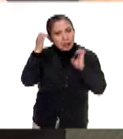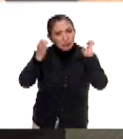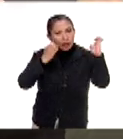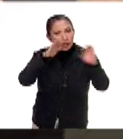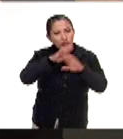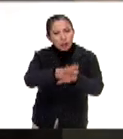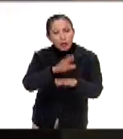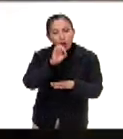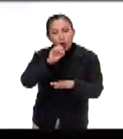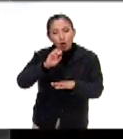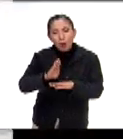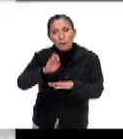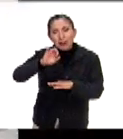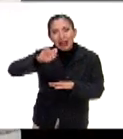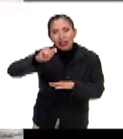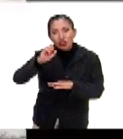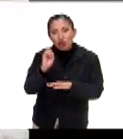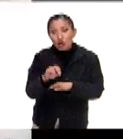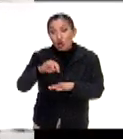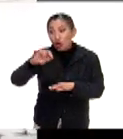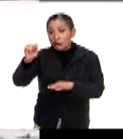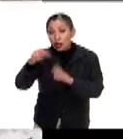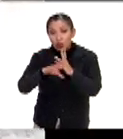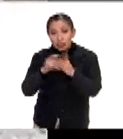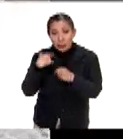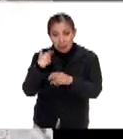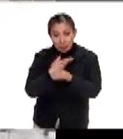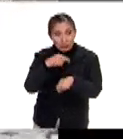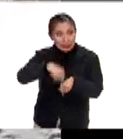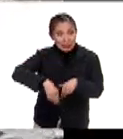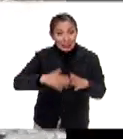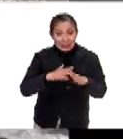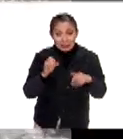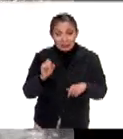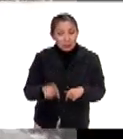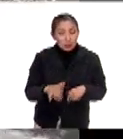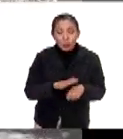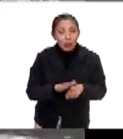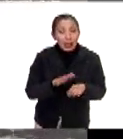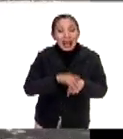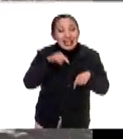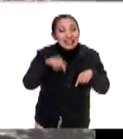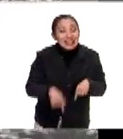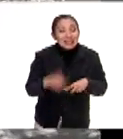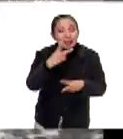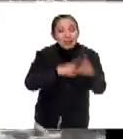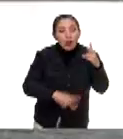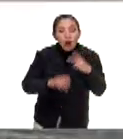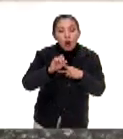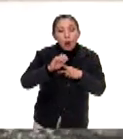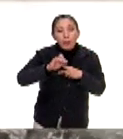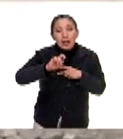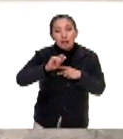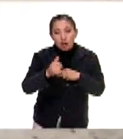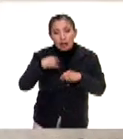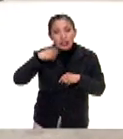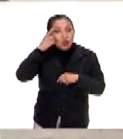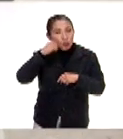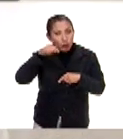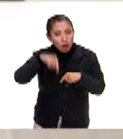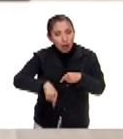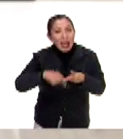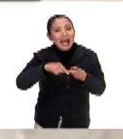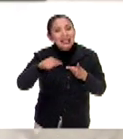exposición sobre Bretón, porque otra cosa que sucedió en esta casa es que aquí vino Bretón, aquí estuvo hospedado,